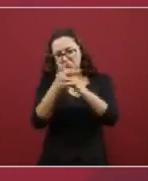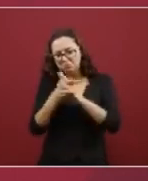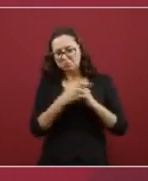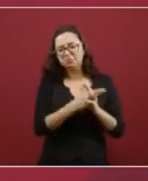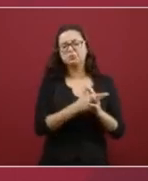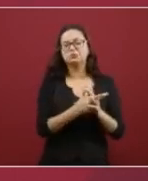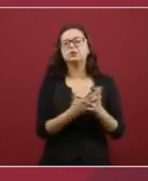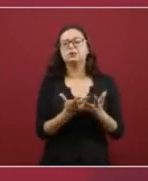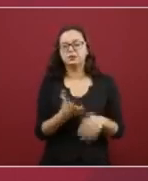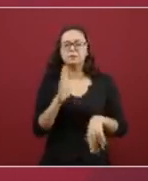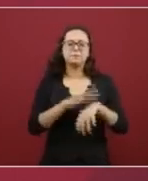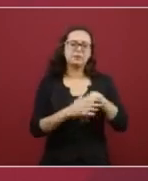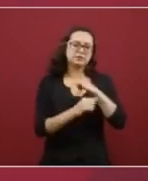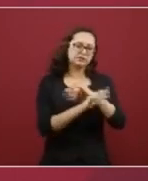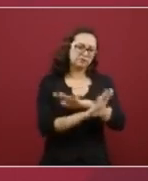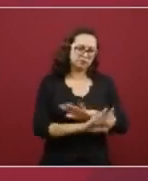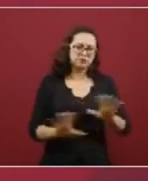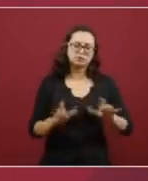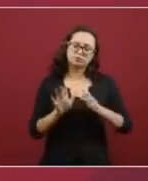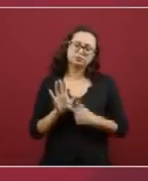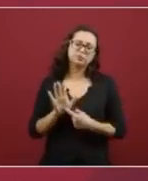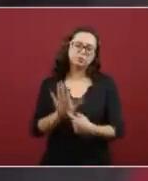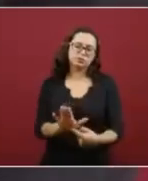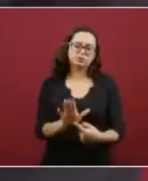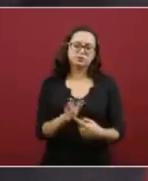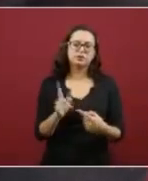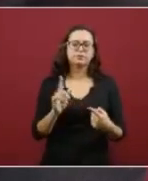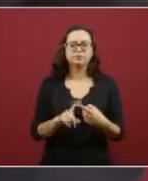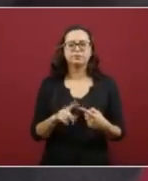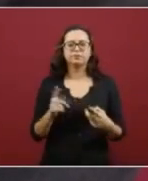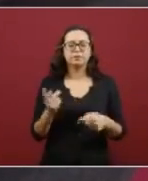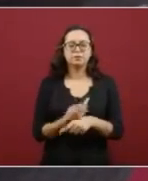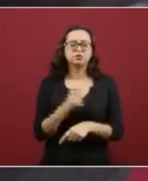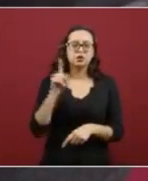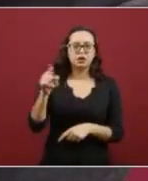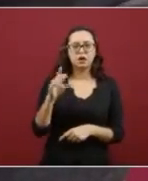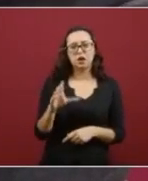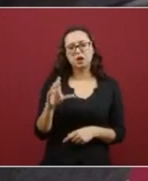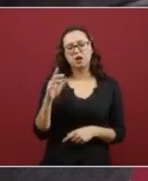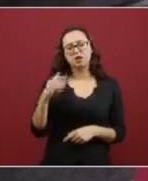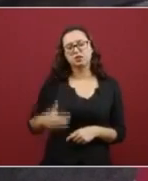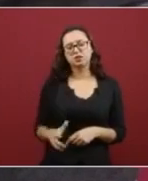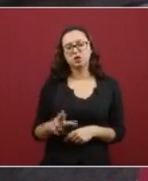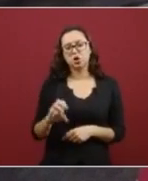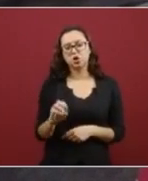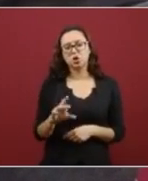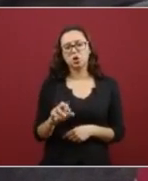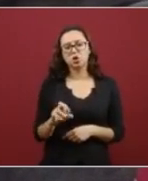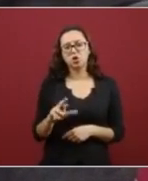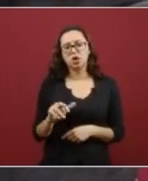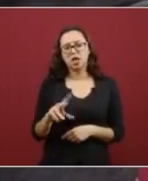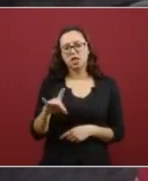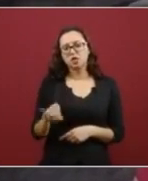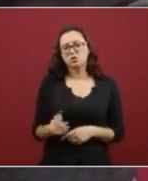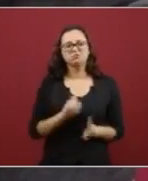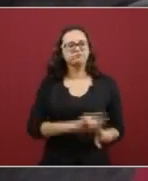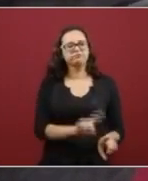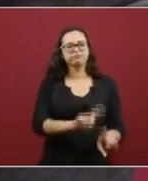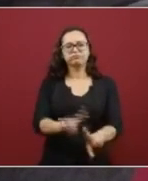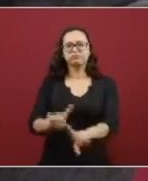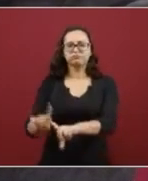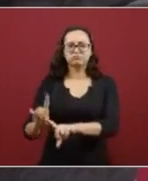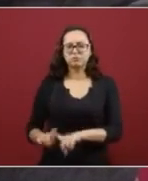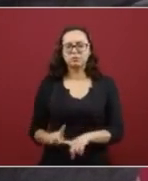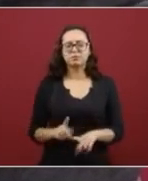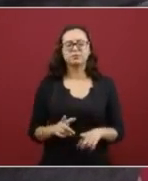tener más información sobre lo de San Luis Río Colorado y sobre otras agresiones. No